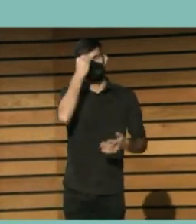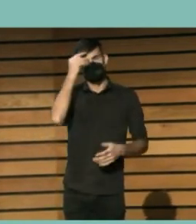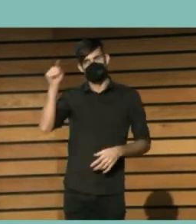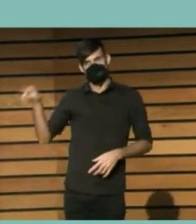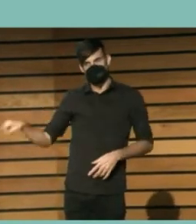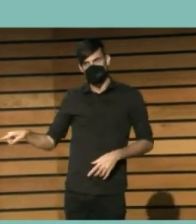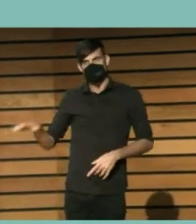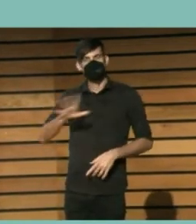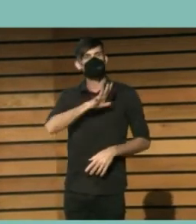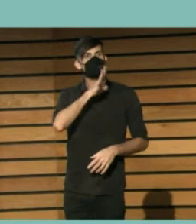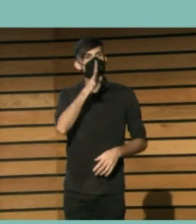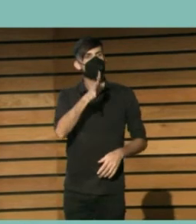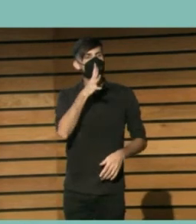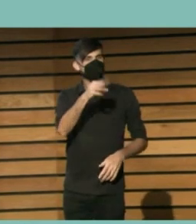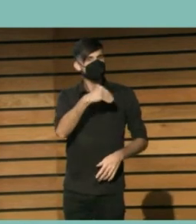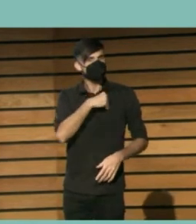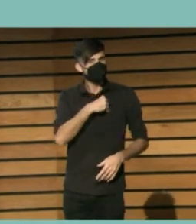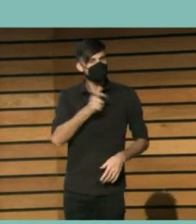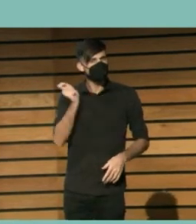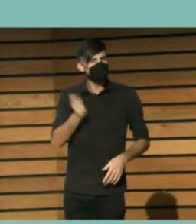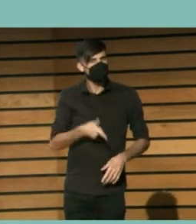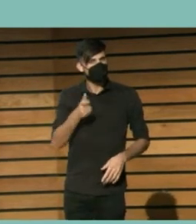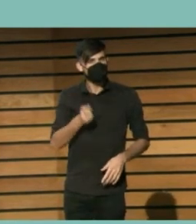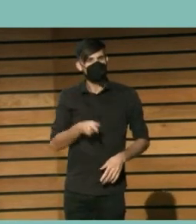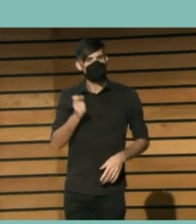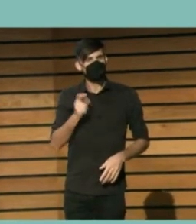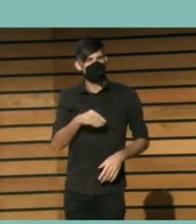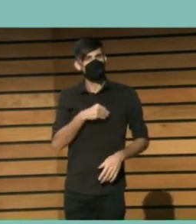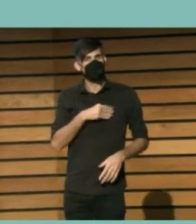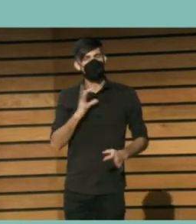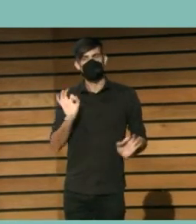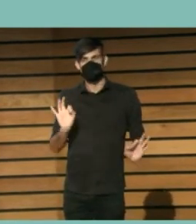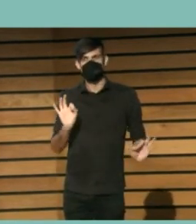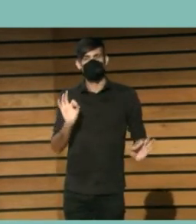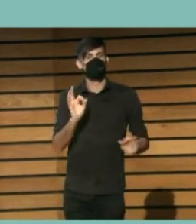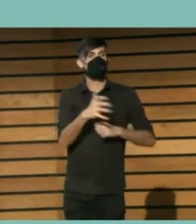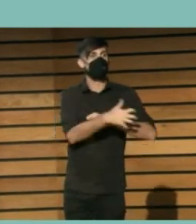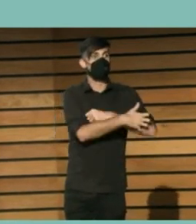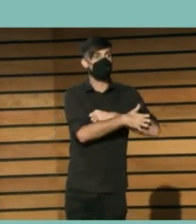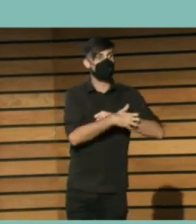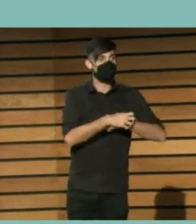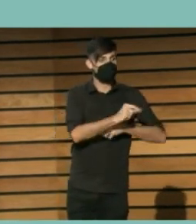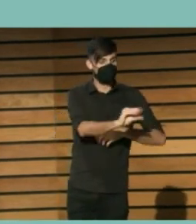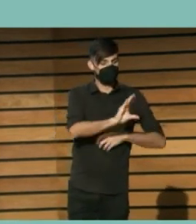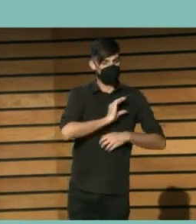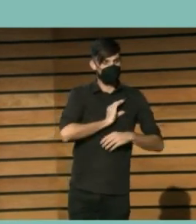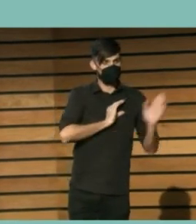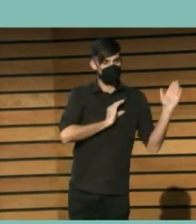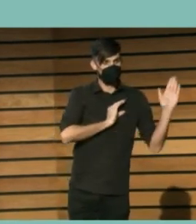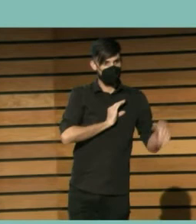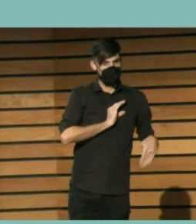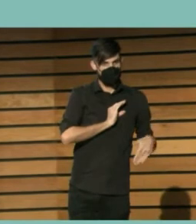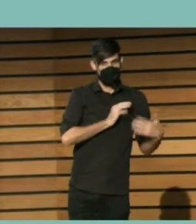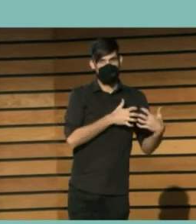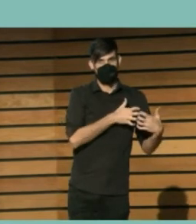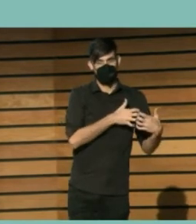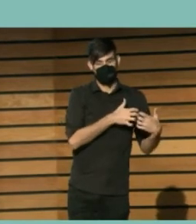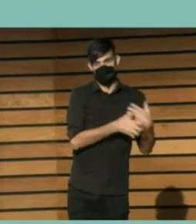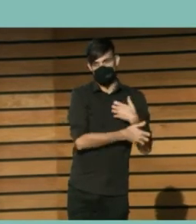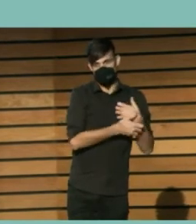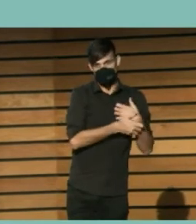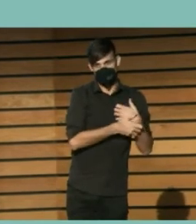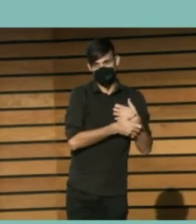porque desafortunadamente, con mucha frecuencia, lo que hacemos es vincular la pobreza de ingresos, el salario, con la